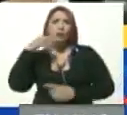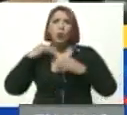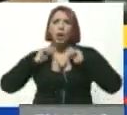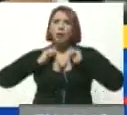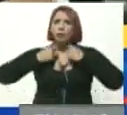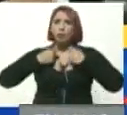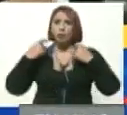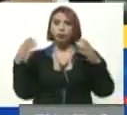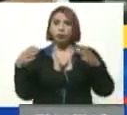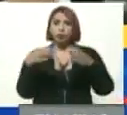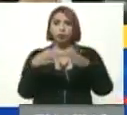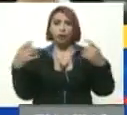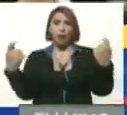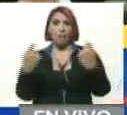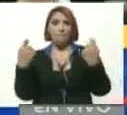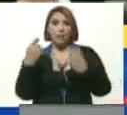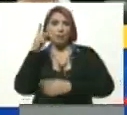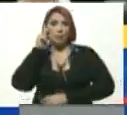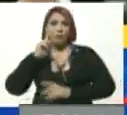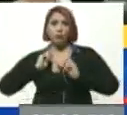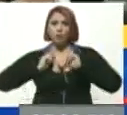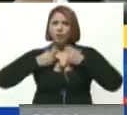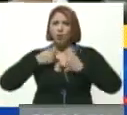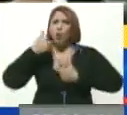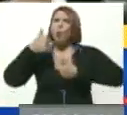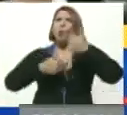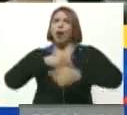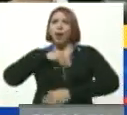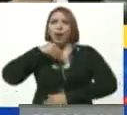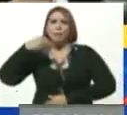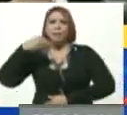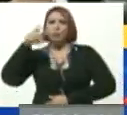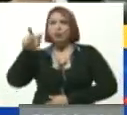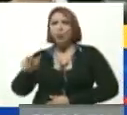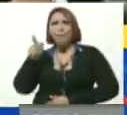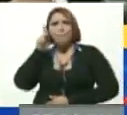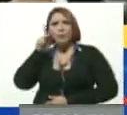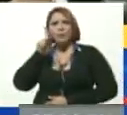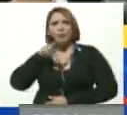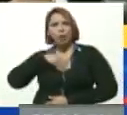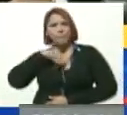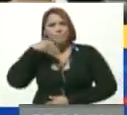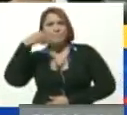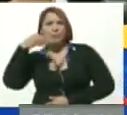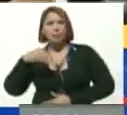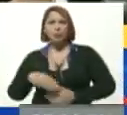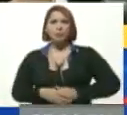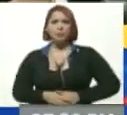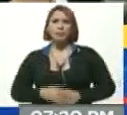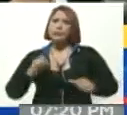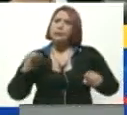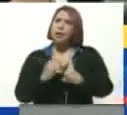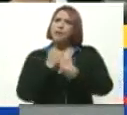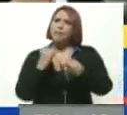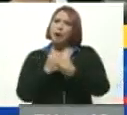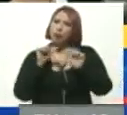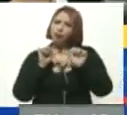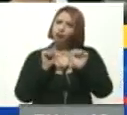comando de campaña Aristóbulo Isturiz. ¿Y cuál era el espíritu del profesor? Un espíritu de trabajo